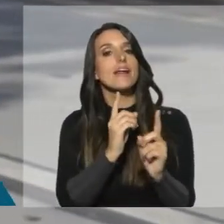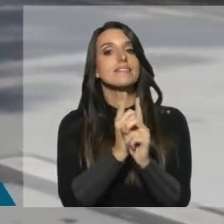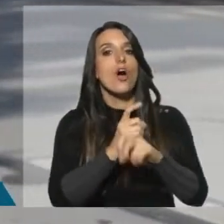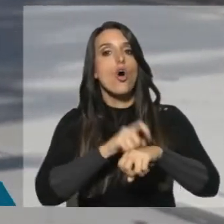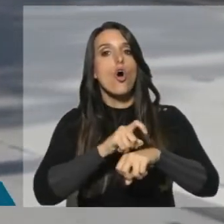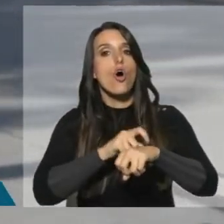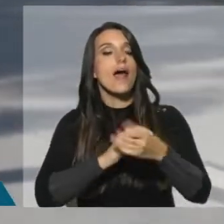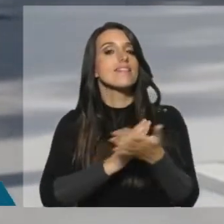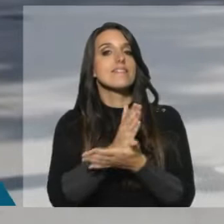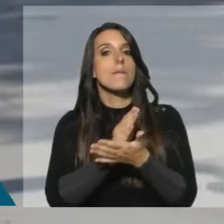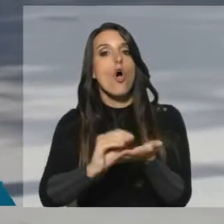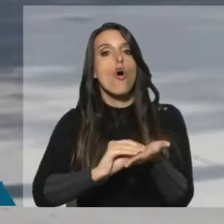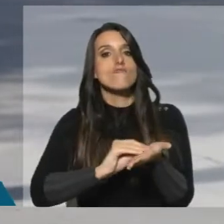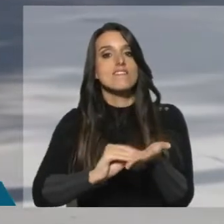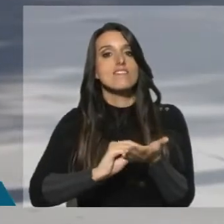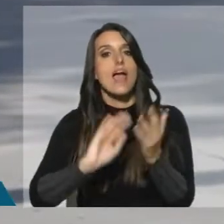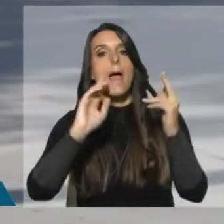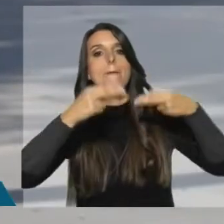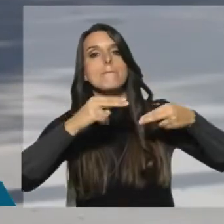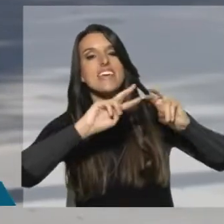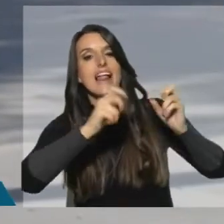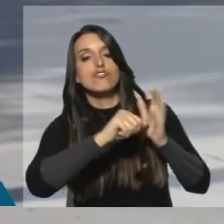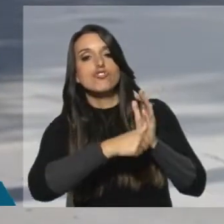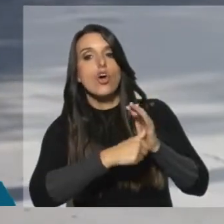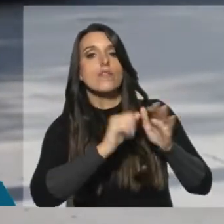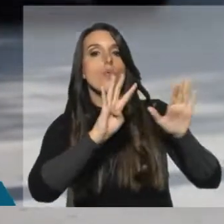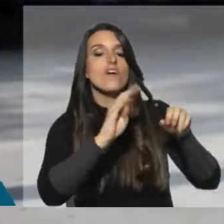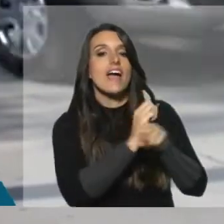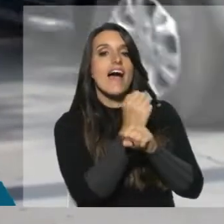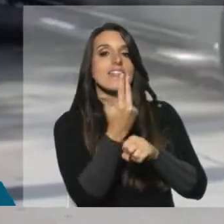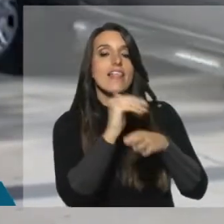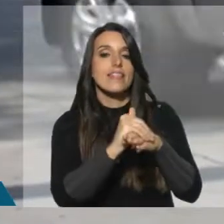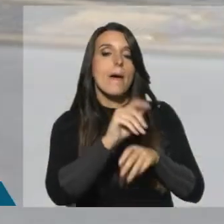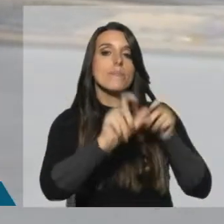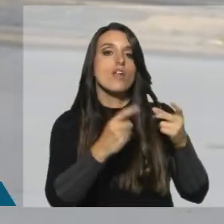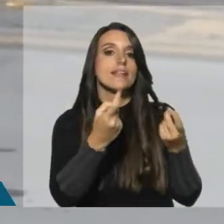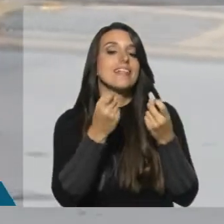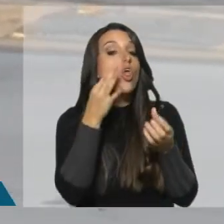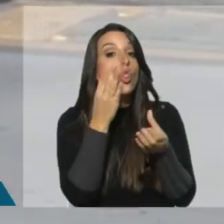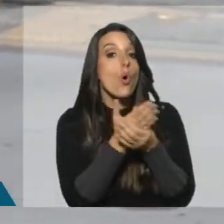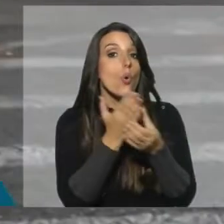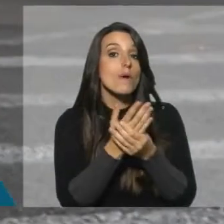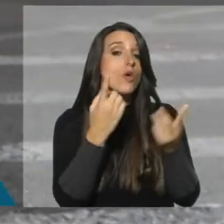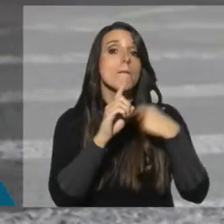horario habitual de la Oficina de Migraciones, de 9 a 15 horas, a quienes requieran este documento y no consigan cupos.